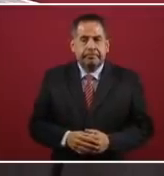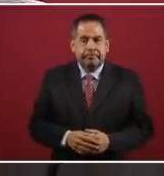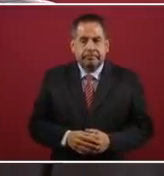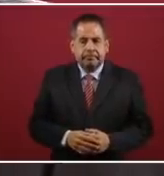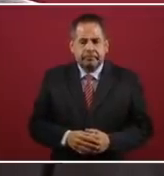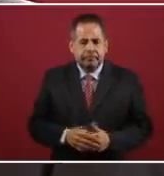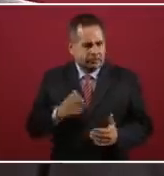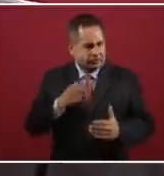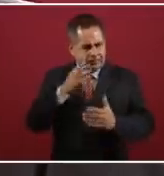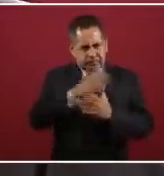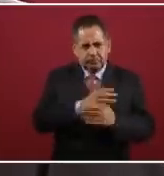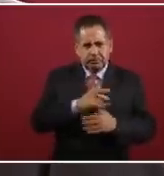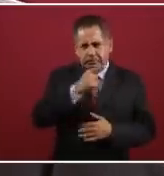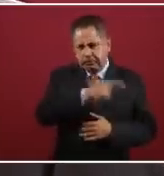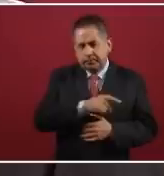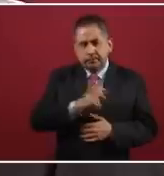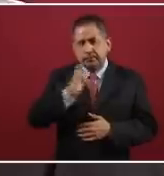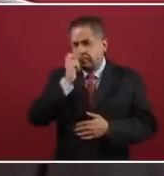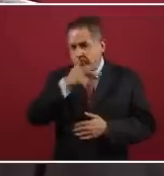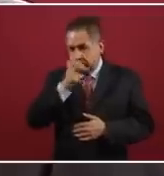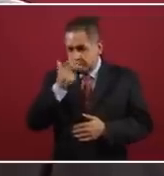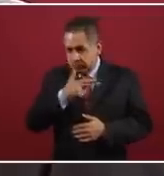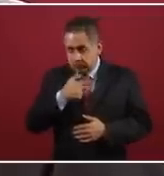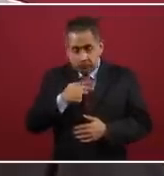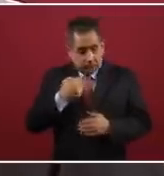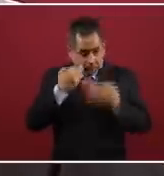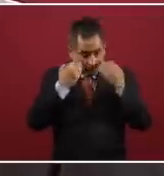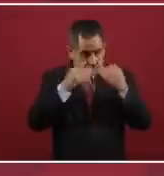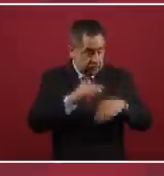Estuve en Chihuahua y allá